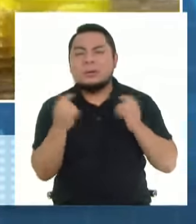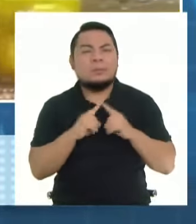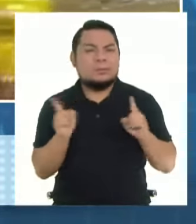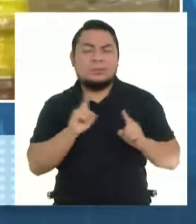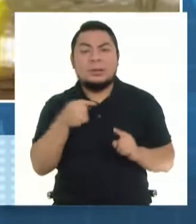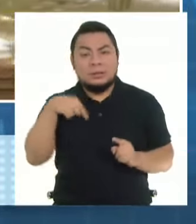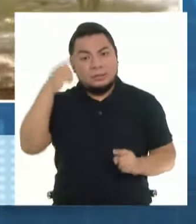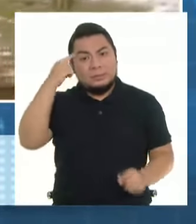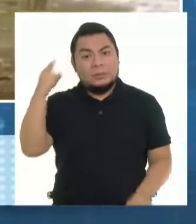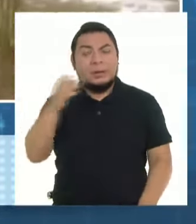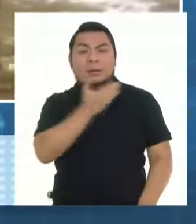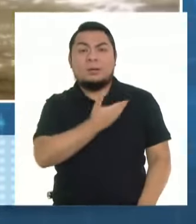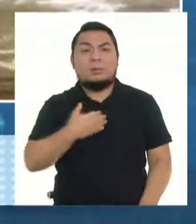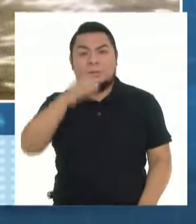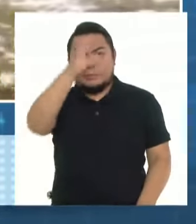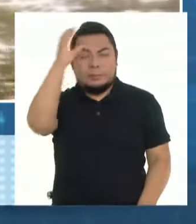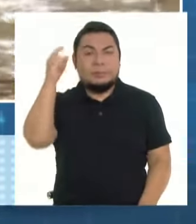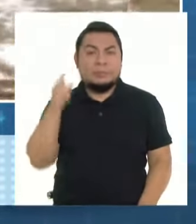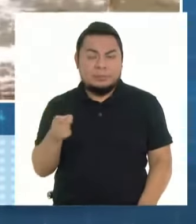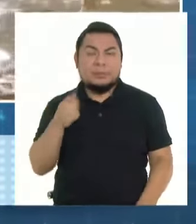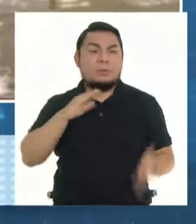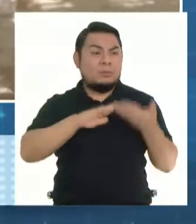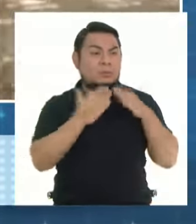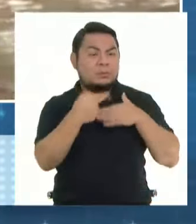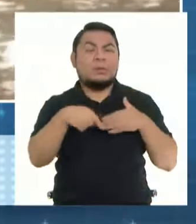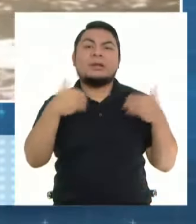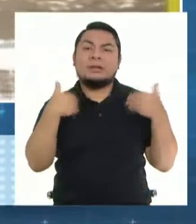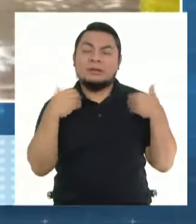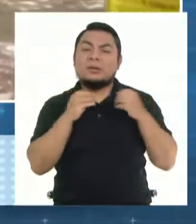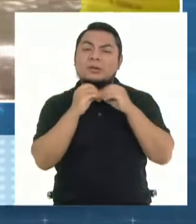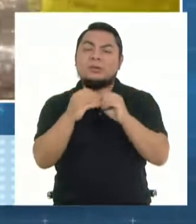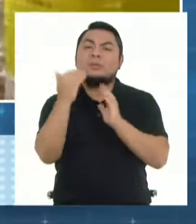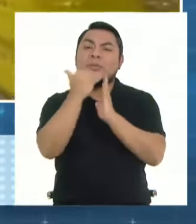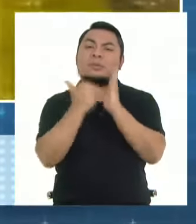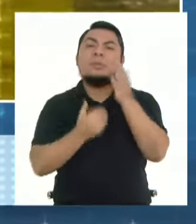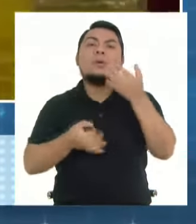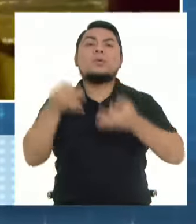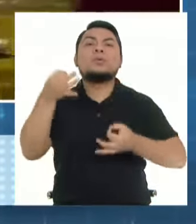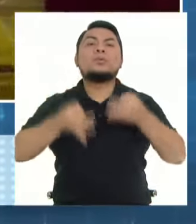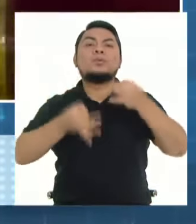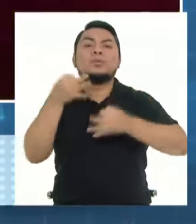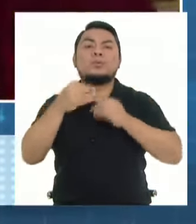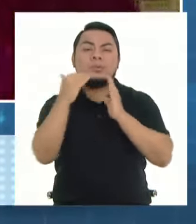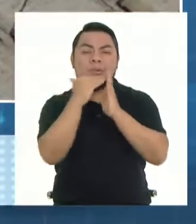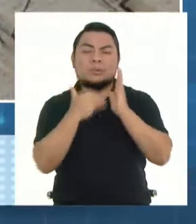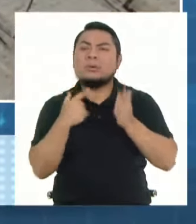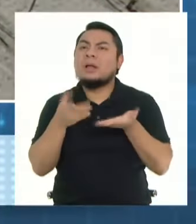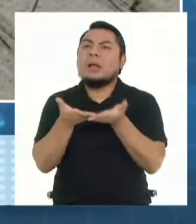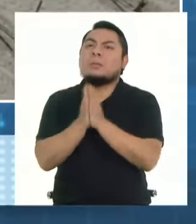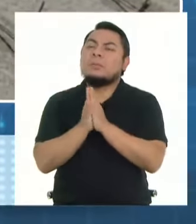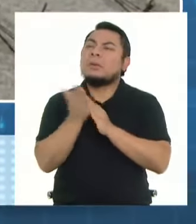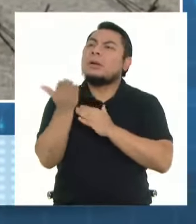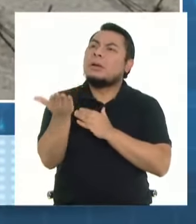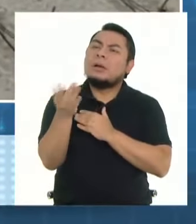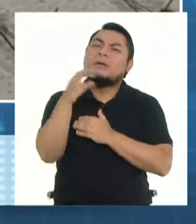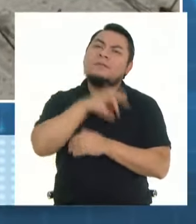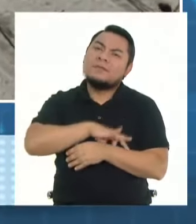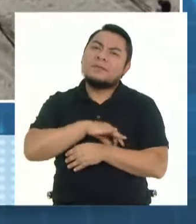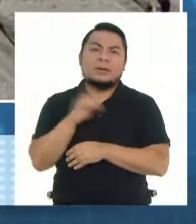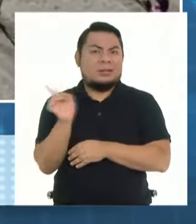Pedro Castillo, el gobierno del pueblo, va a tener que generarse condiciones de justicia. No estamos pidiendo siquiera algún